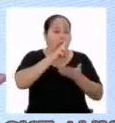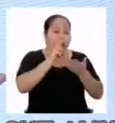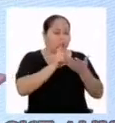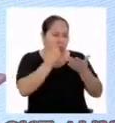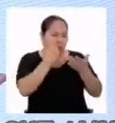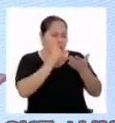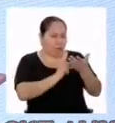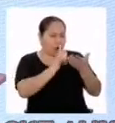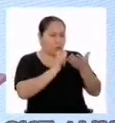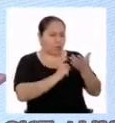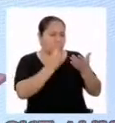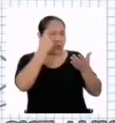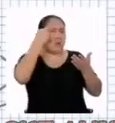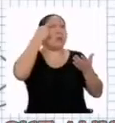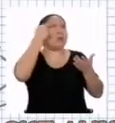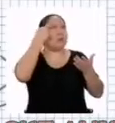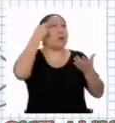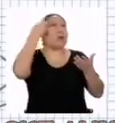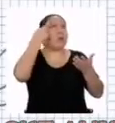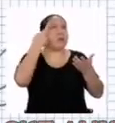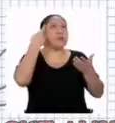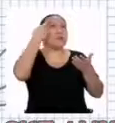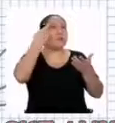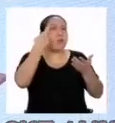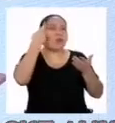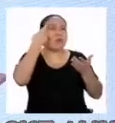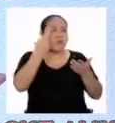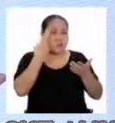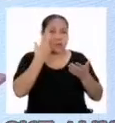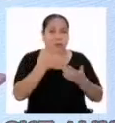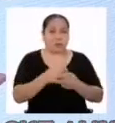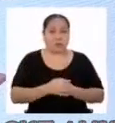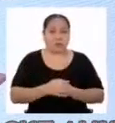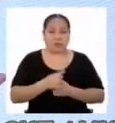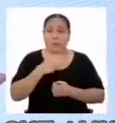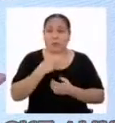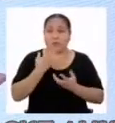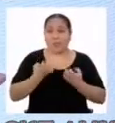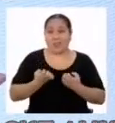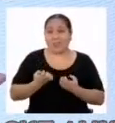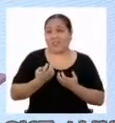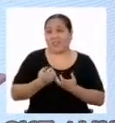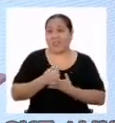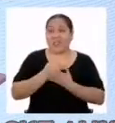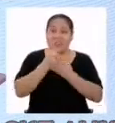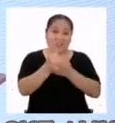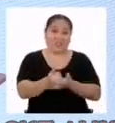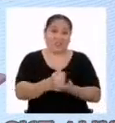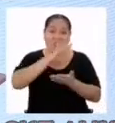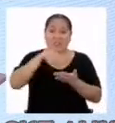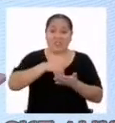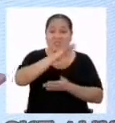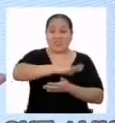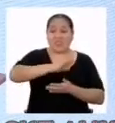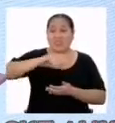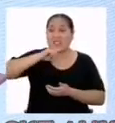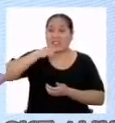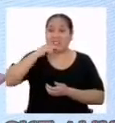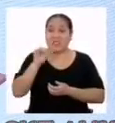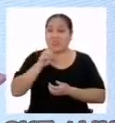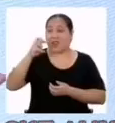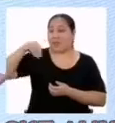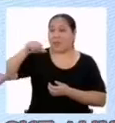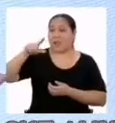tema que hemos venido leyendo. ¿Y qué más? Me dan ganas de ayudar a todas las niñas, así como Malala lo